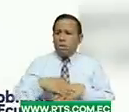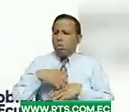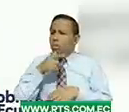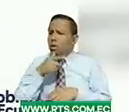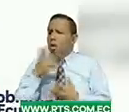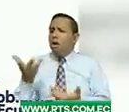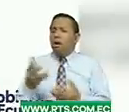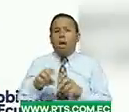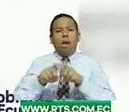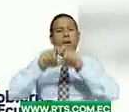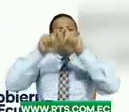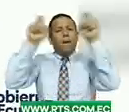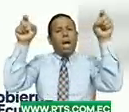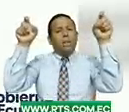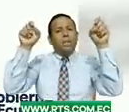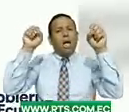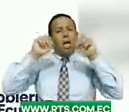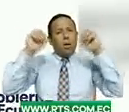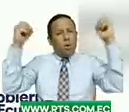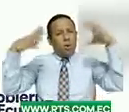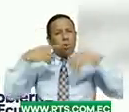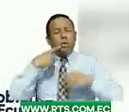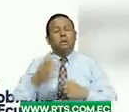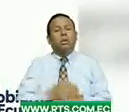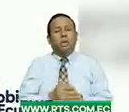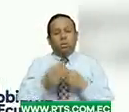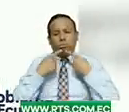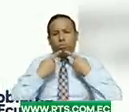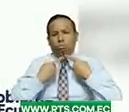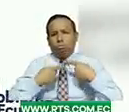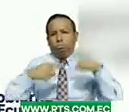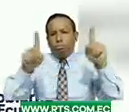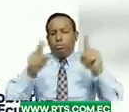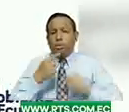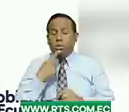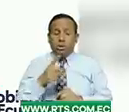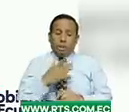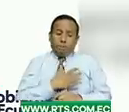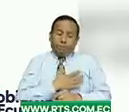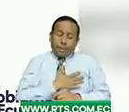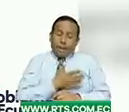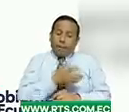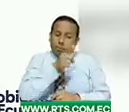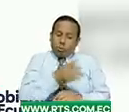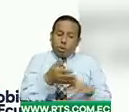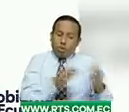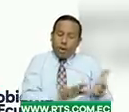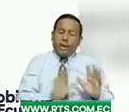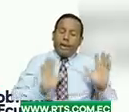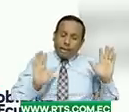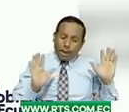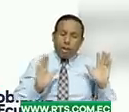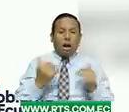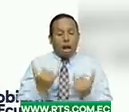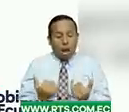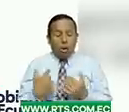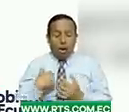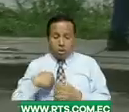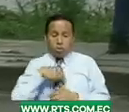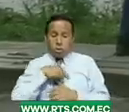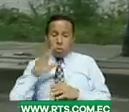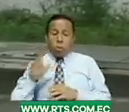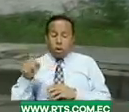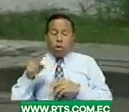sus condolencias, dice que harán las investigaciones pertinentes para establecer las causas del incidente.